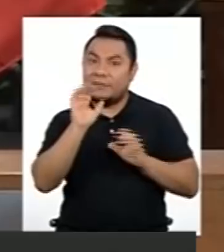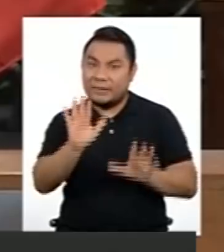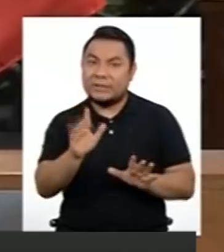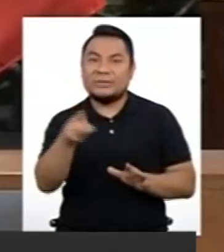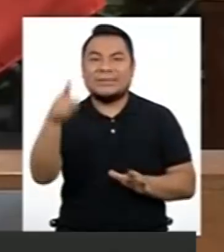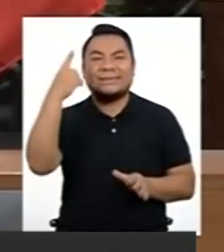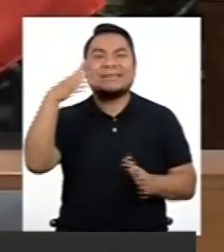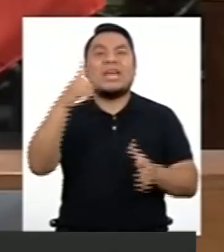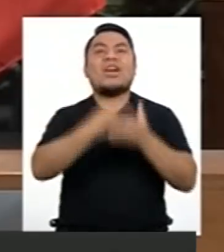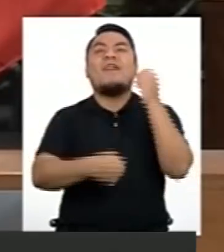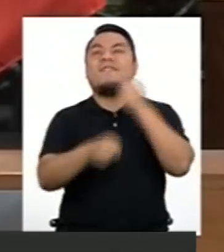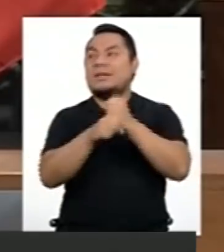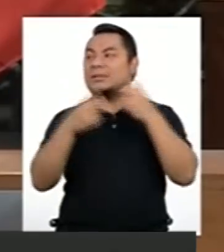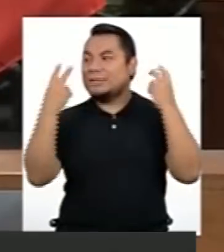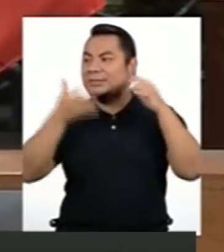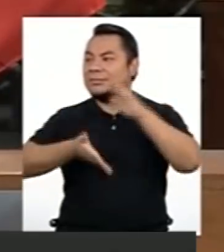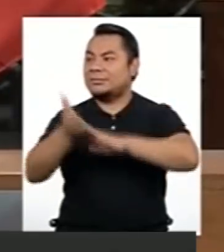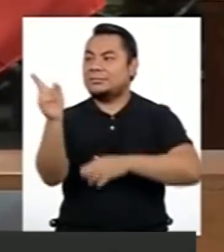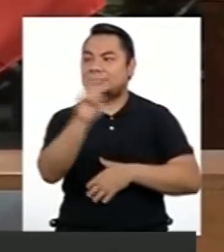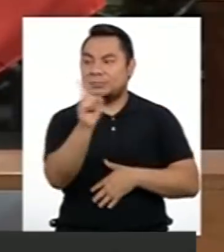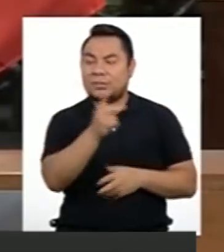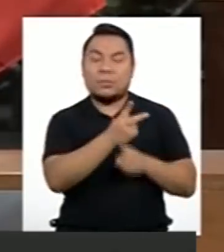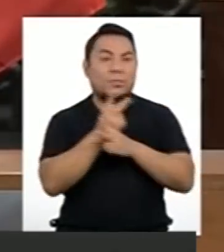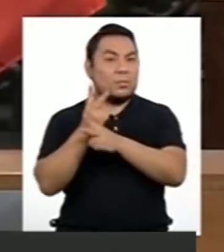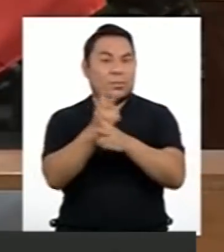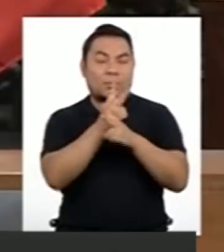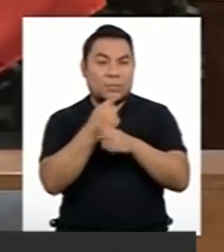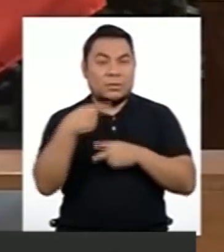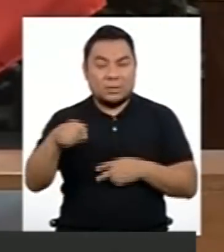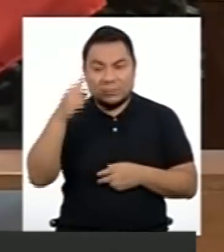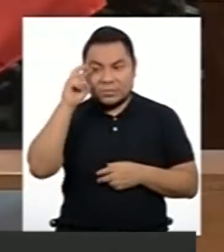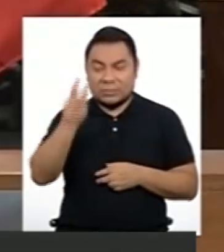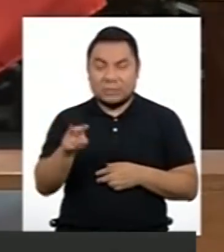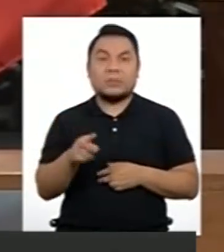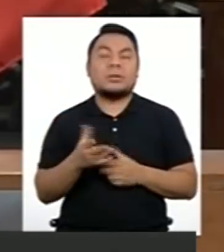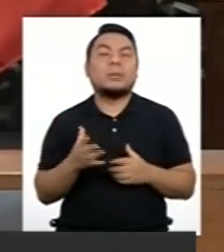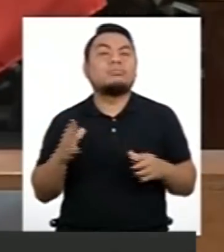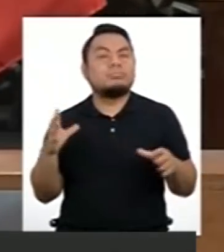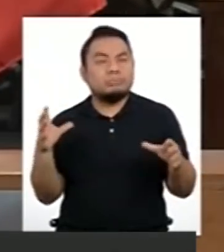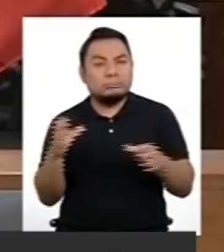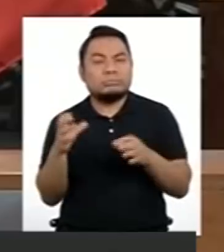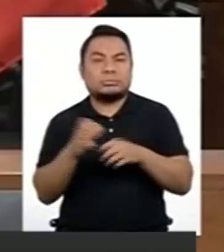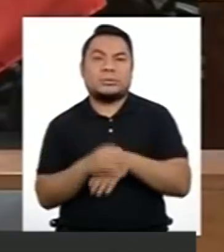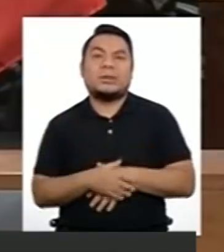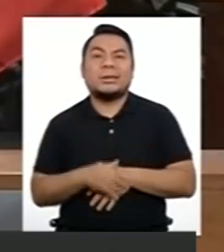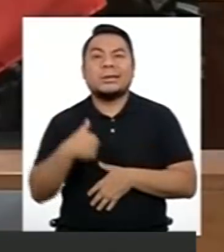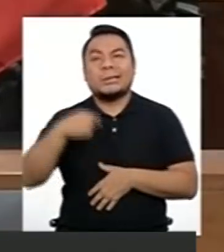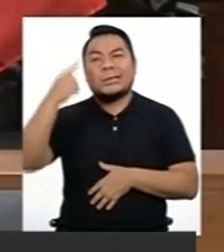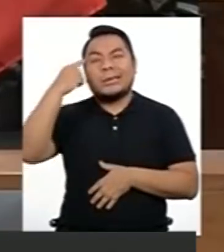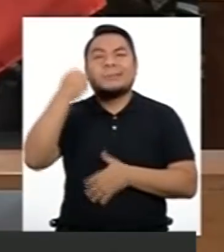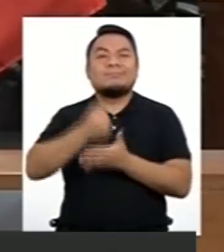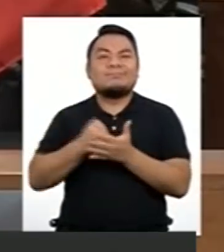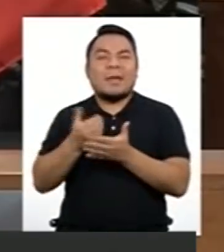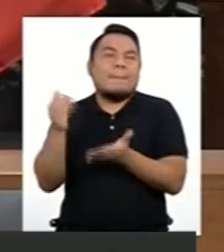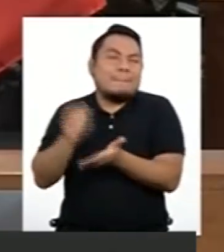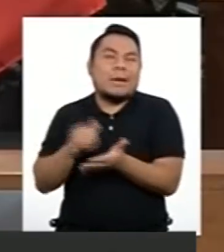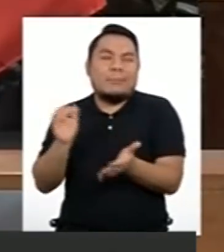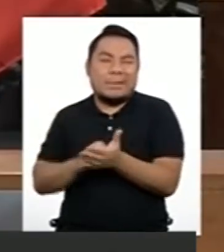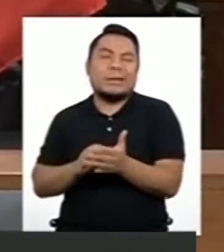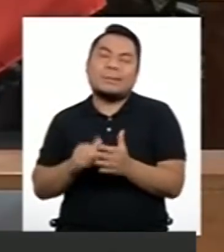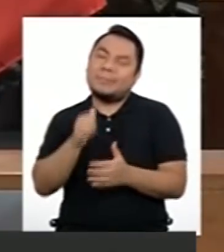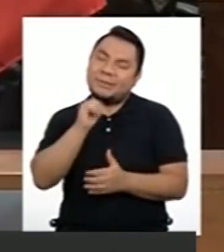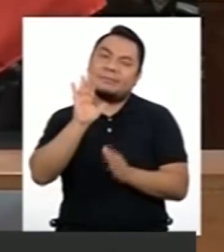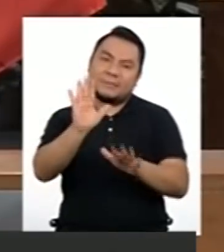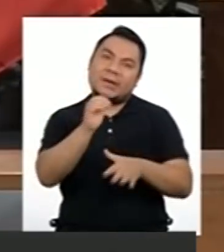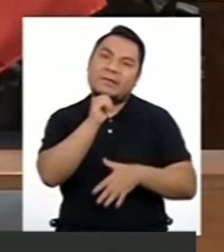tenido resultados que son completamente diferentes a los que hubiéramos tenido si no hubiéramos hecho nada. Pero